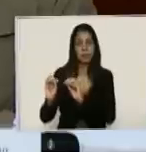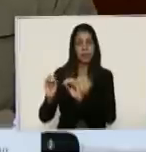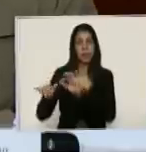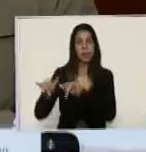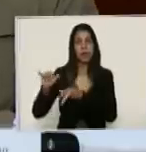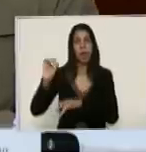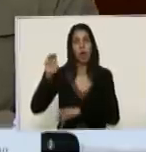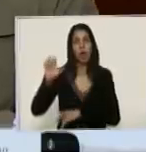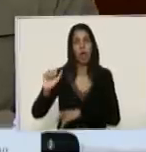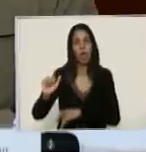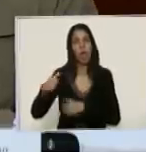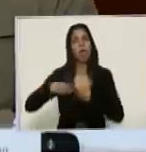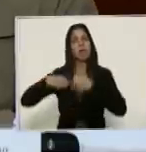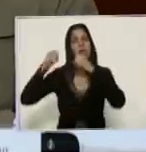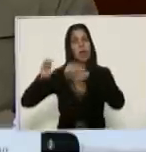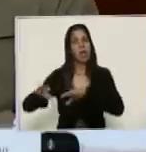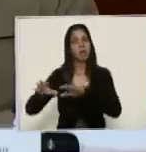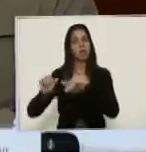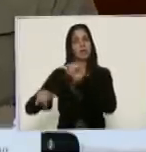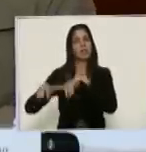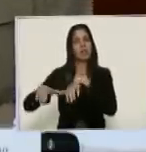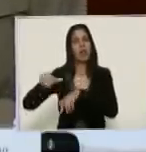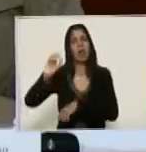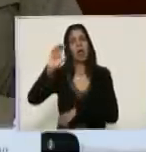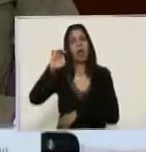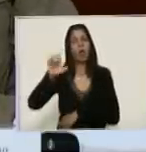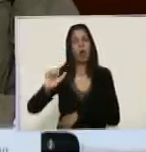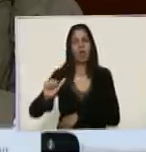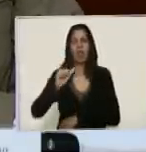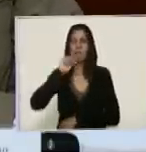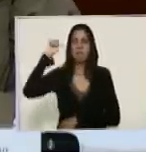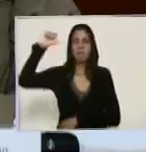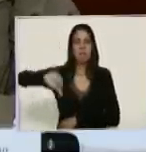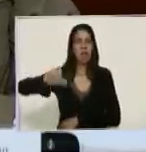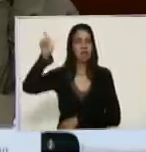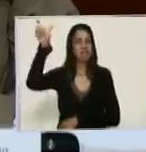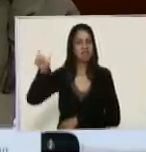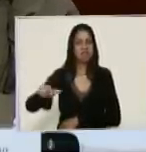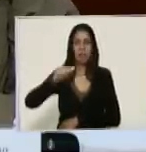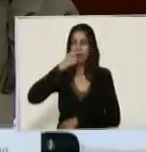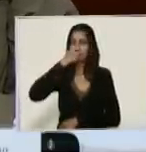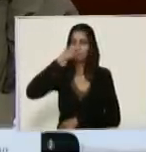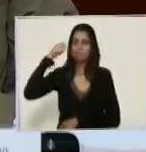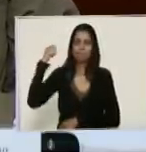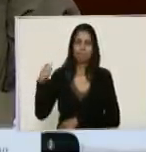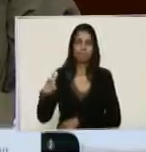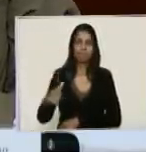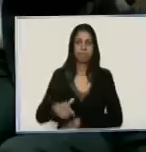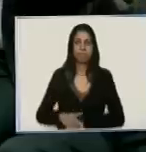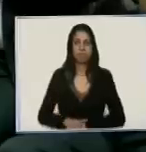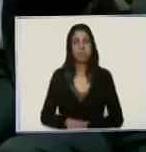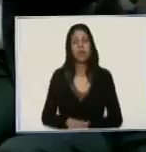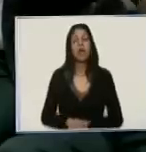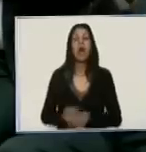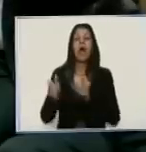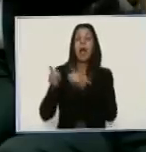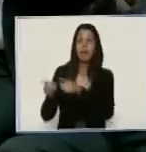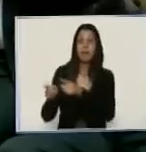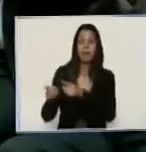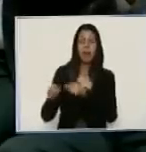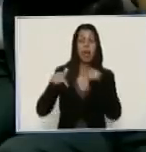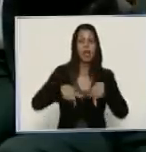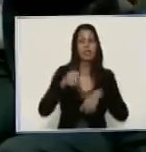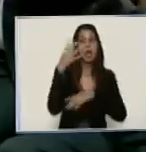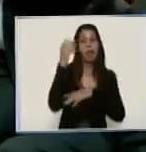renuncie a su condición de secretario general de la OEA por indigno, por miserable. Y que quede que esta